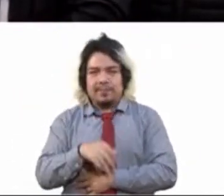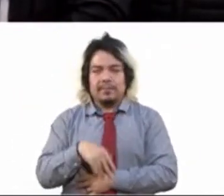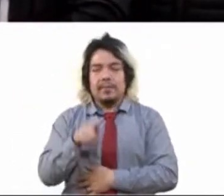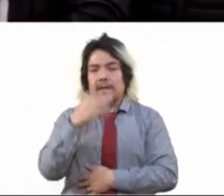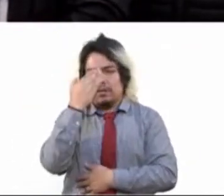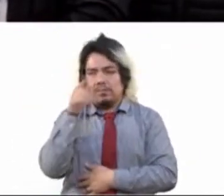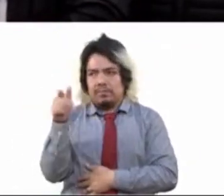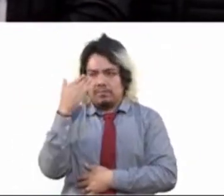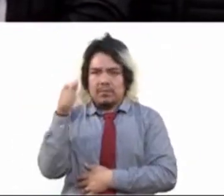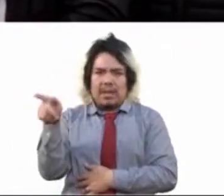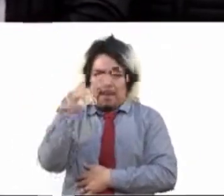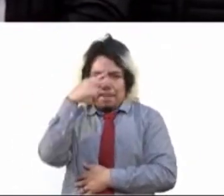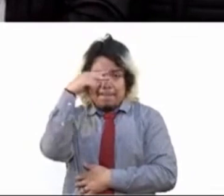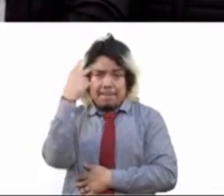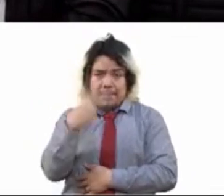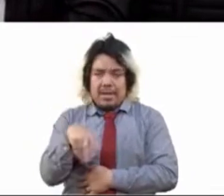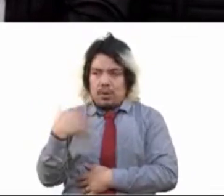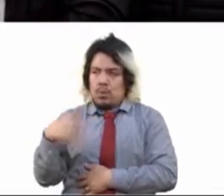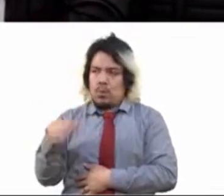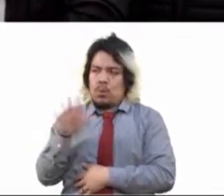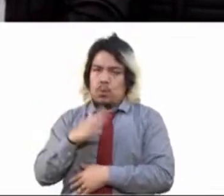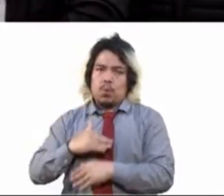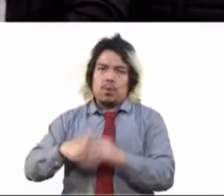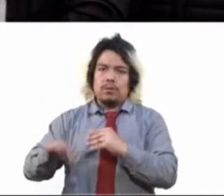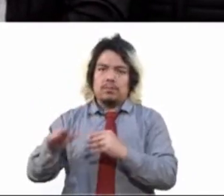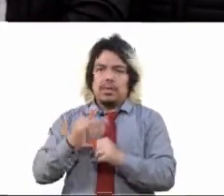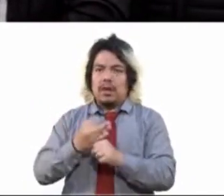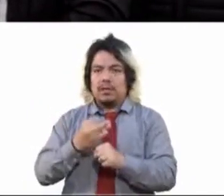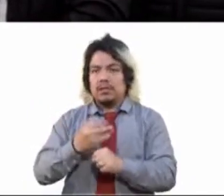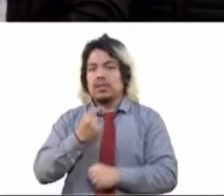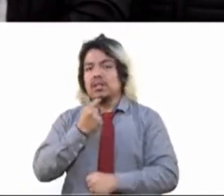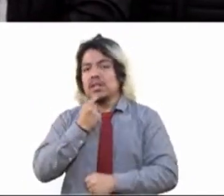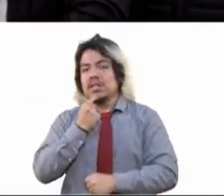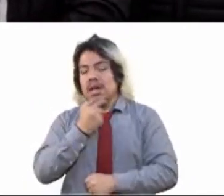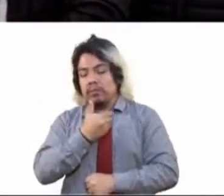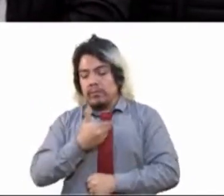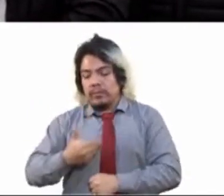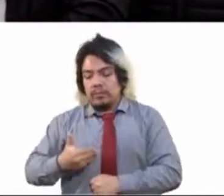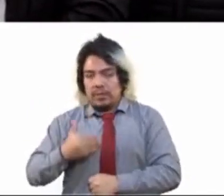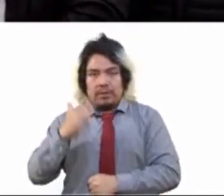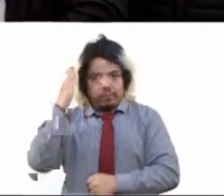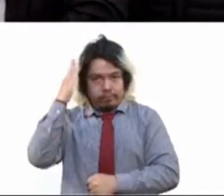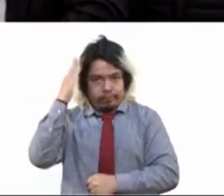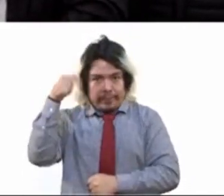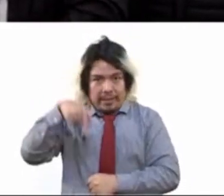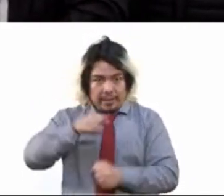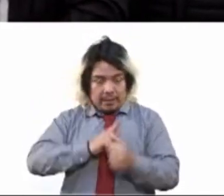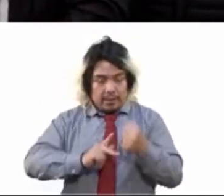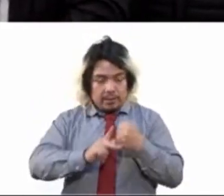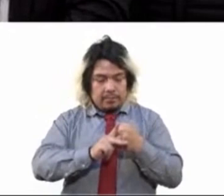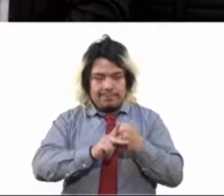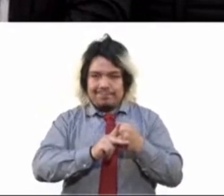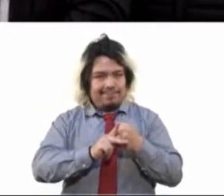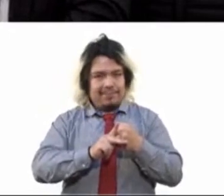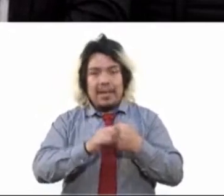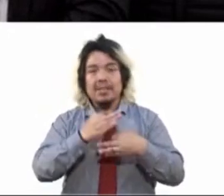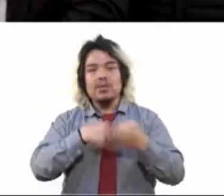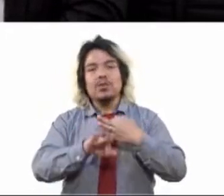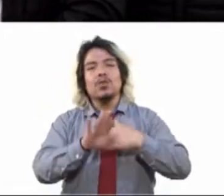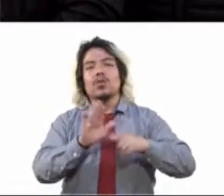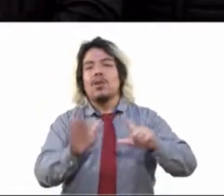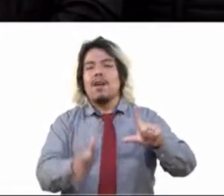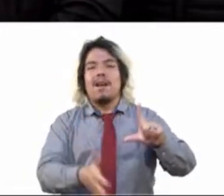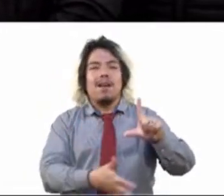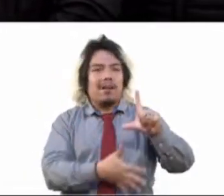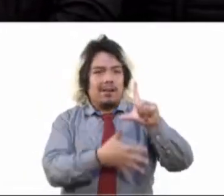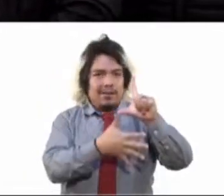de México. Y además el presidente se ha convertido en un líder no solamente de nuestro país, sino también de América Latina.